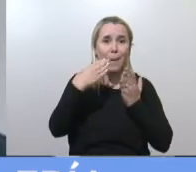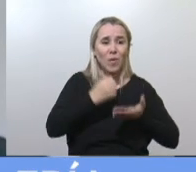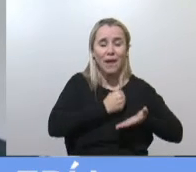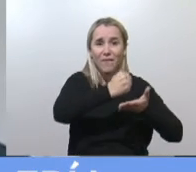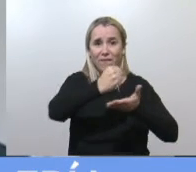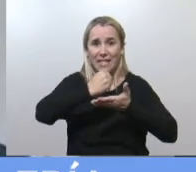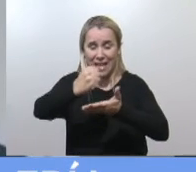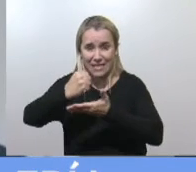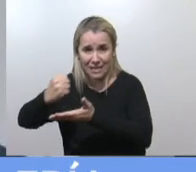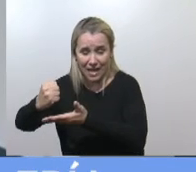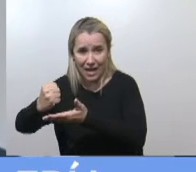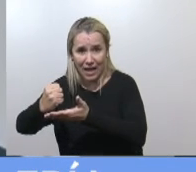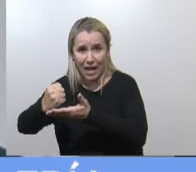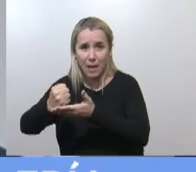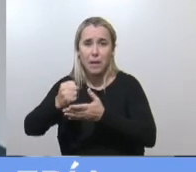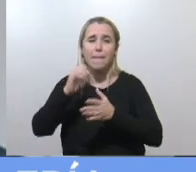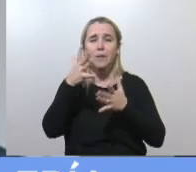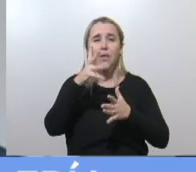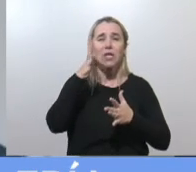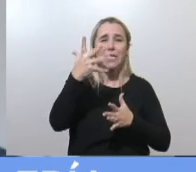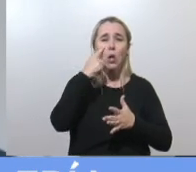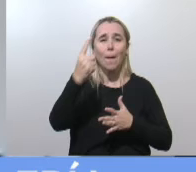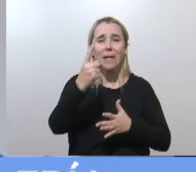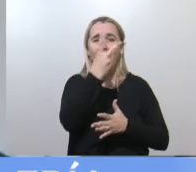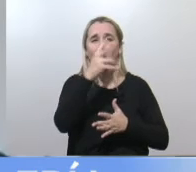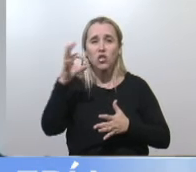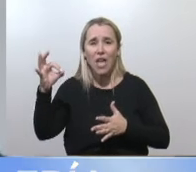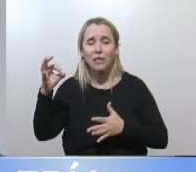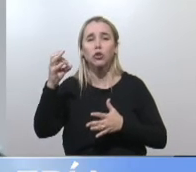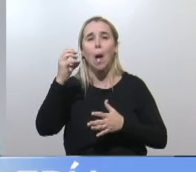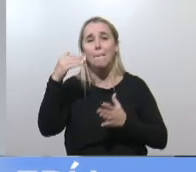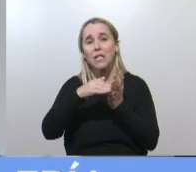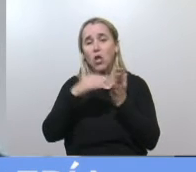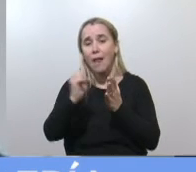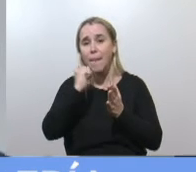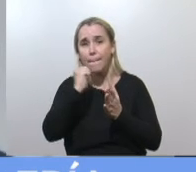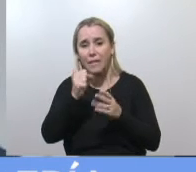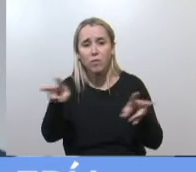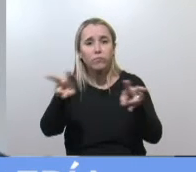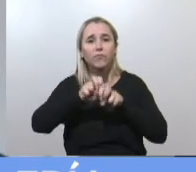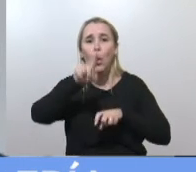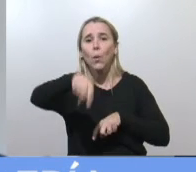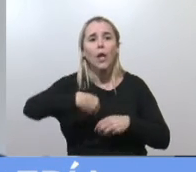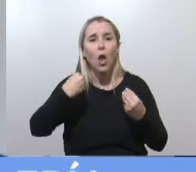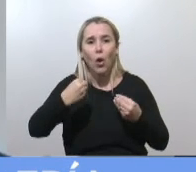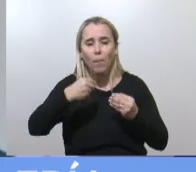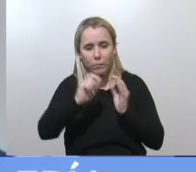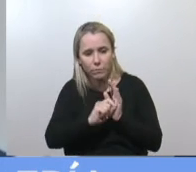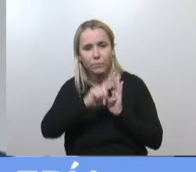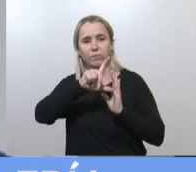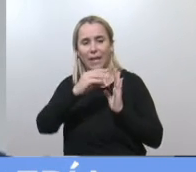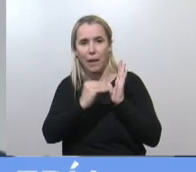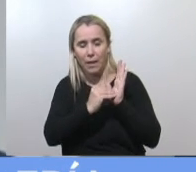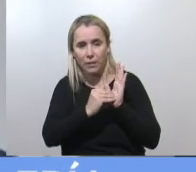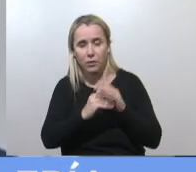la ampliación de beneficios, unos 5.200 millones de pesos, se lograrán con un incremento a dicho recargo.